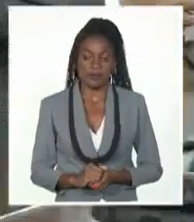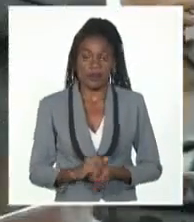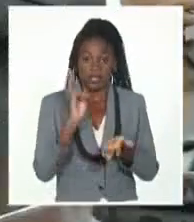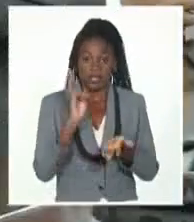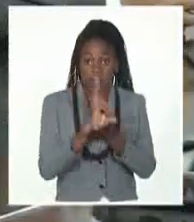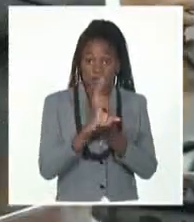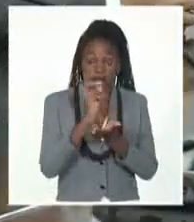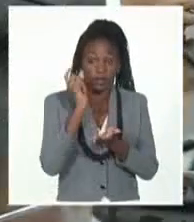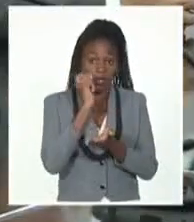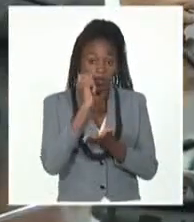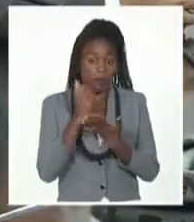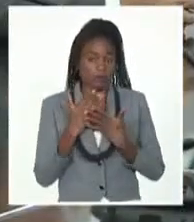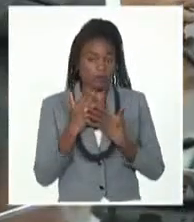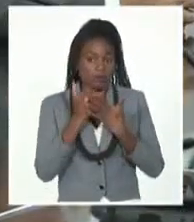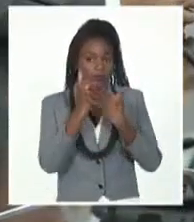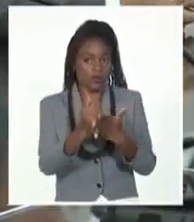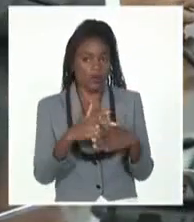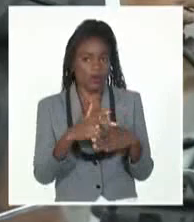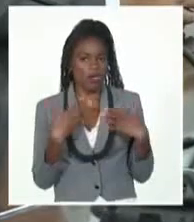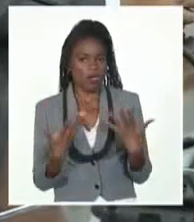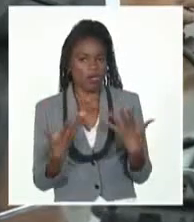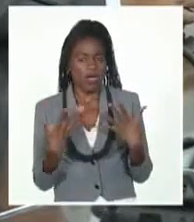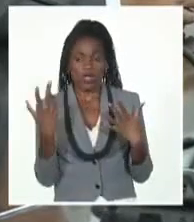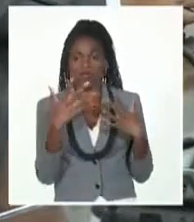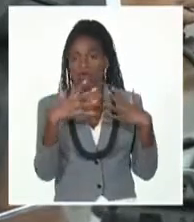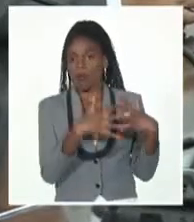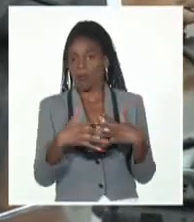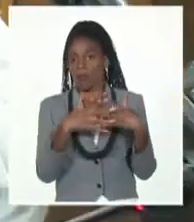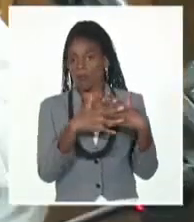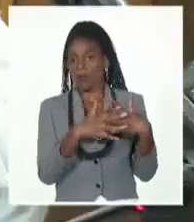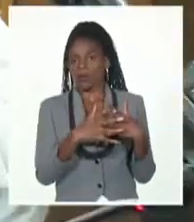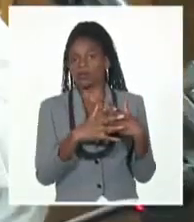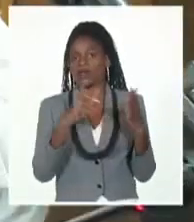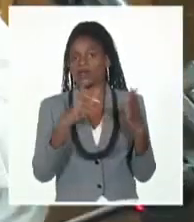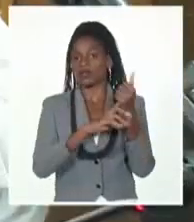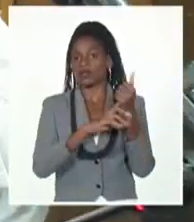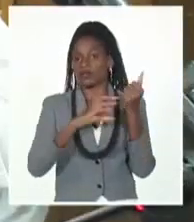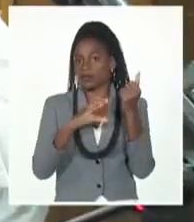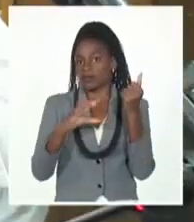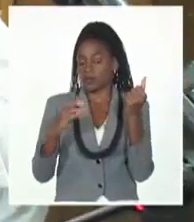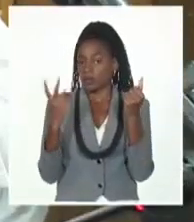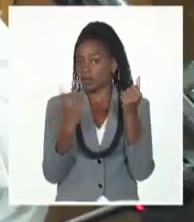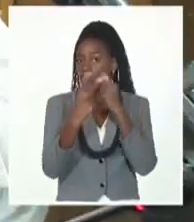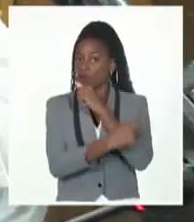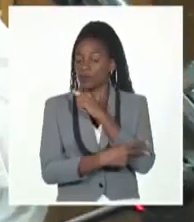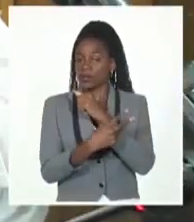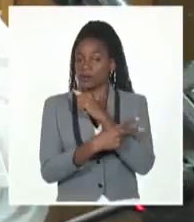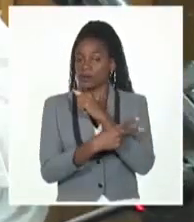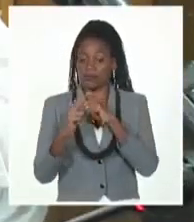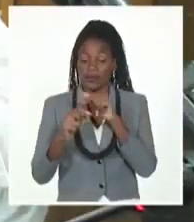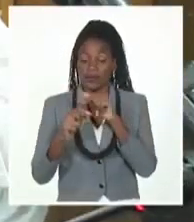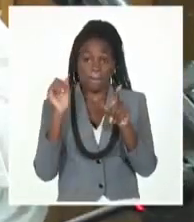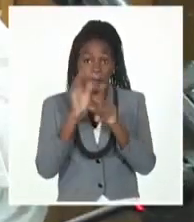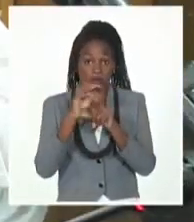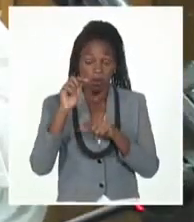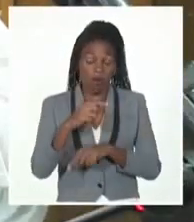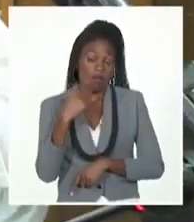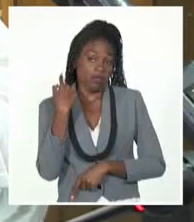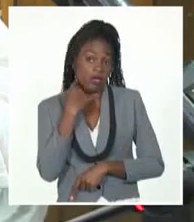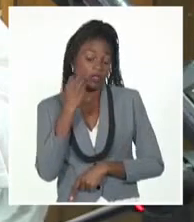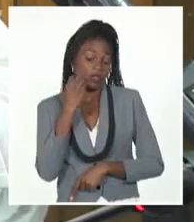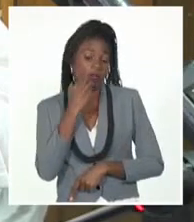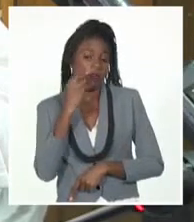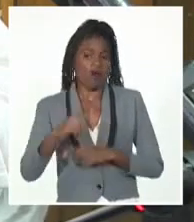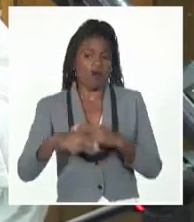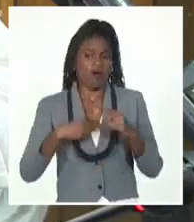parte de la colaboración establecida entre ambos partidos comunistas. A partir de este año se ha podido, después de